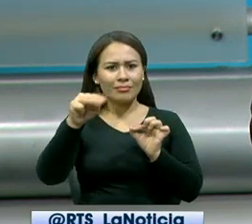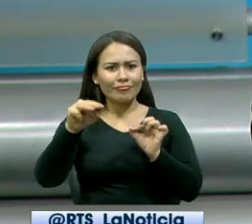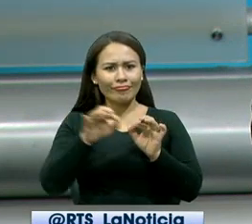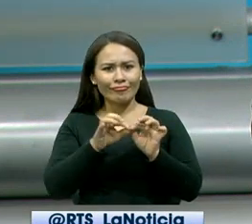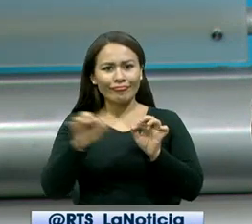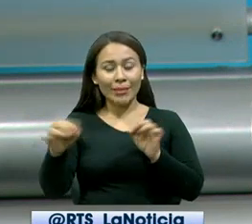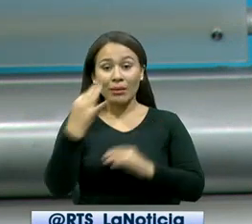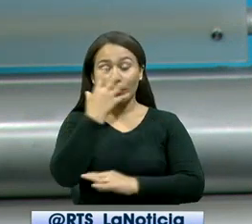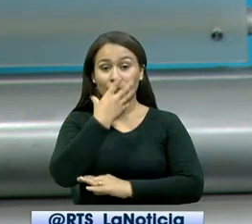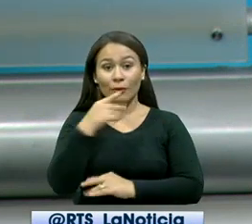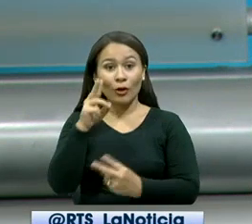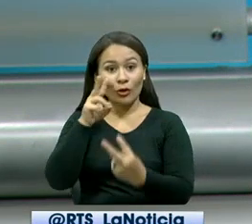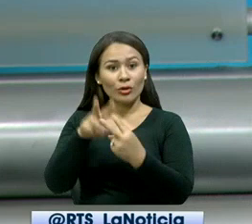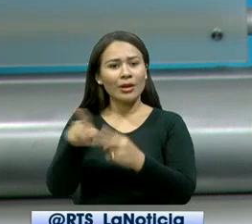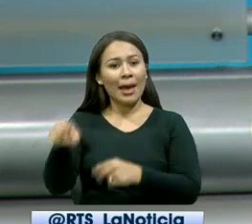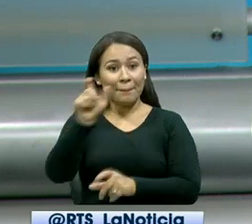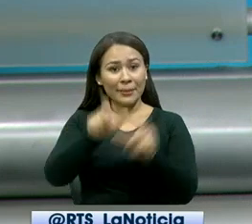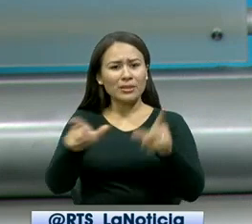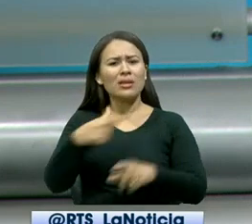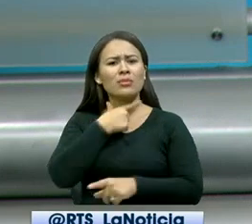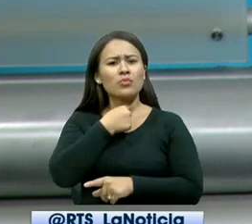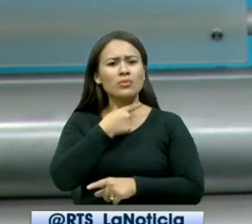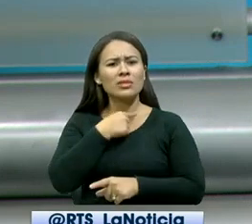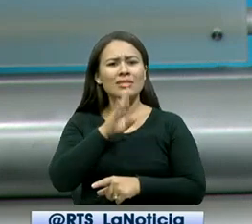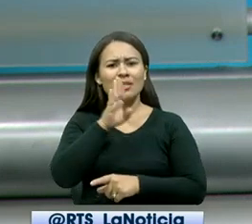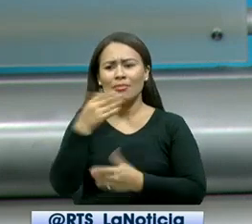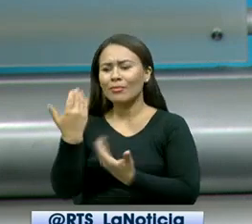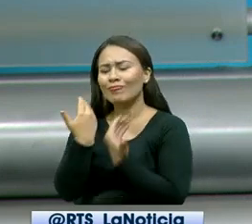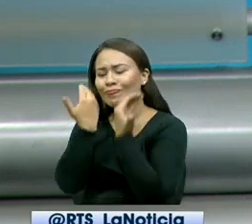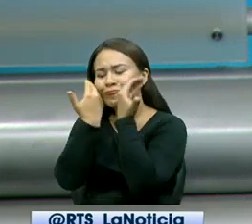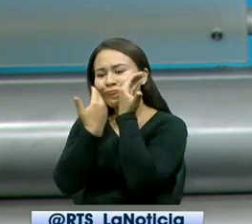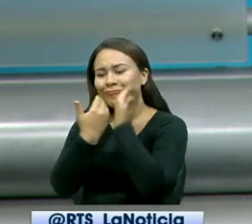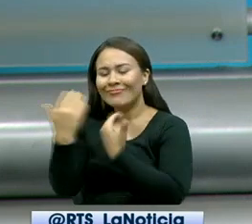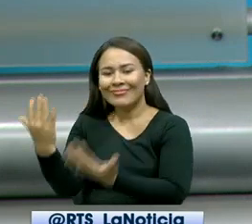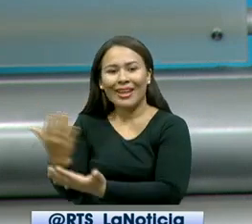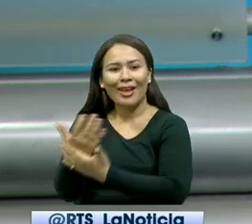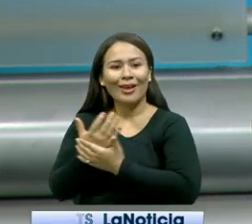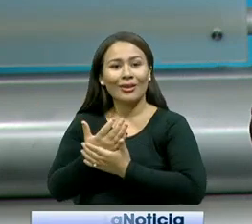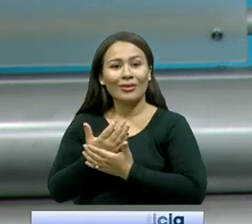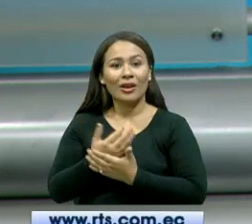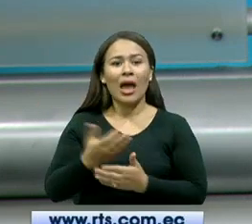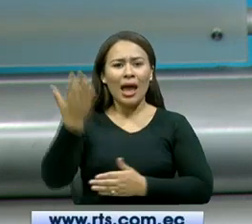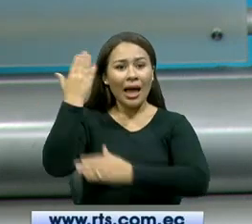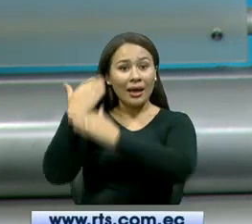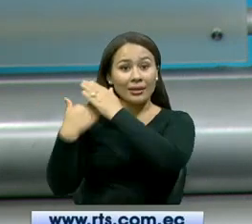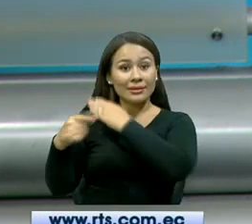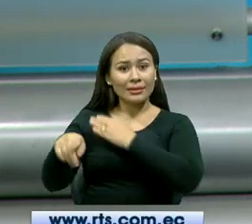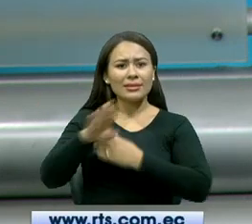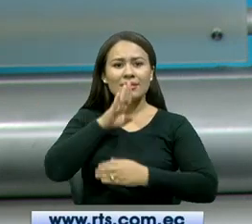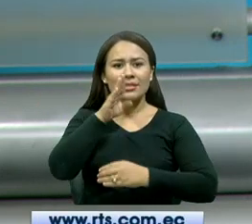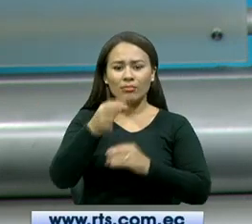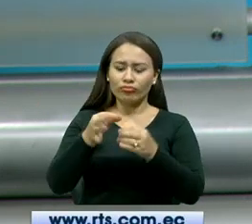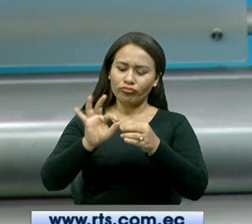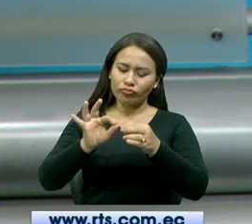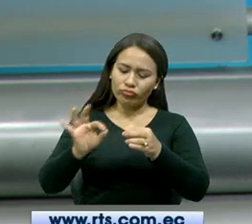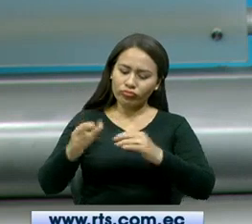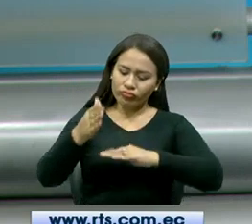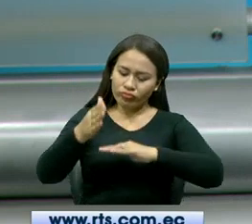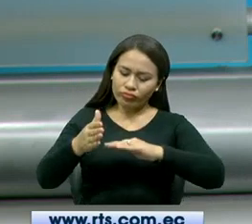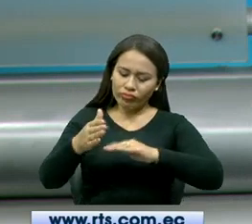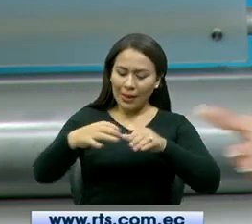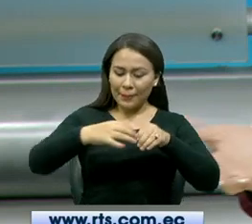ha caracterizado por la hospitalidad de sus habitantes, que desde tiempos ancestrales se han dedicado a la elaboración de la balsa,